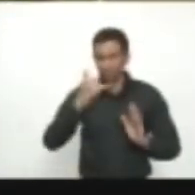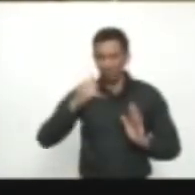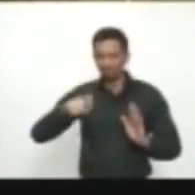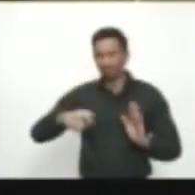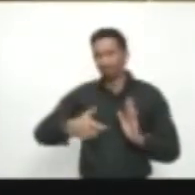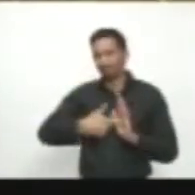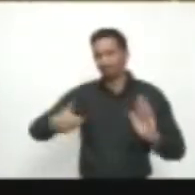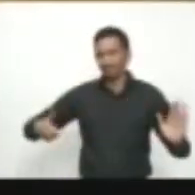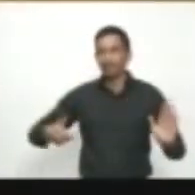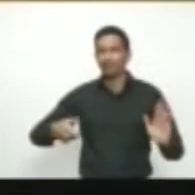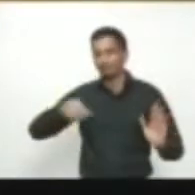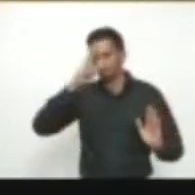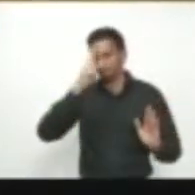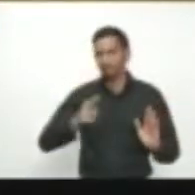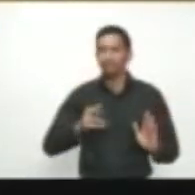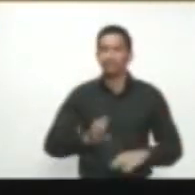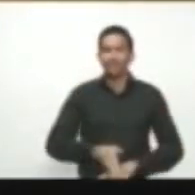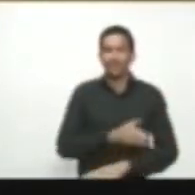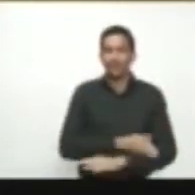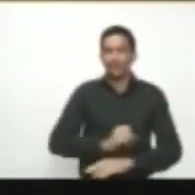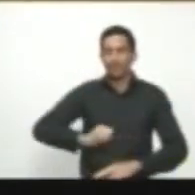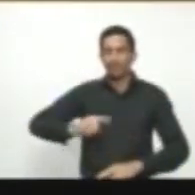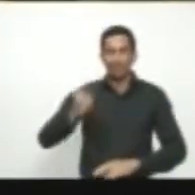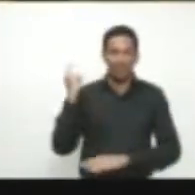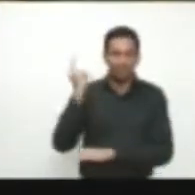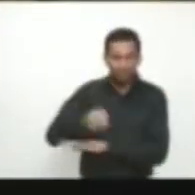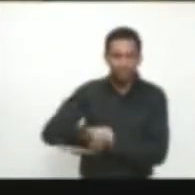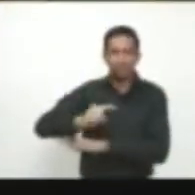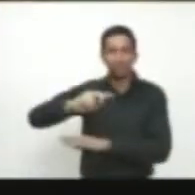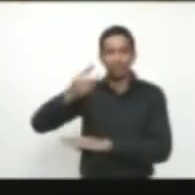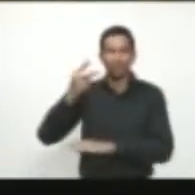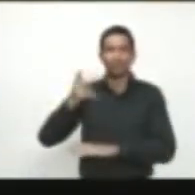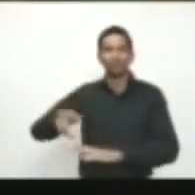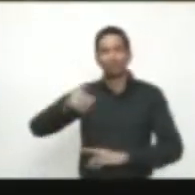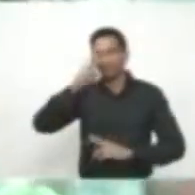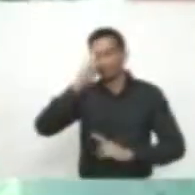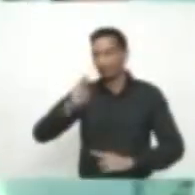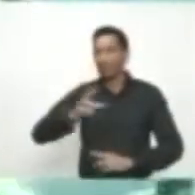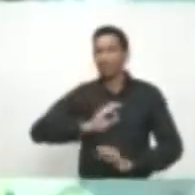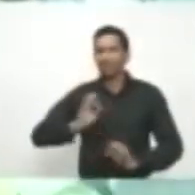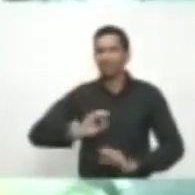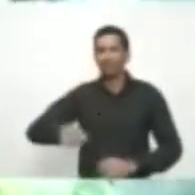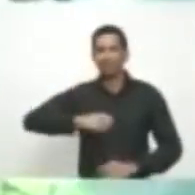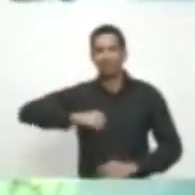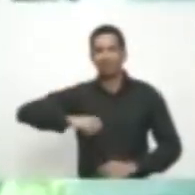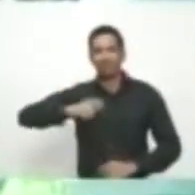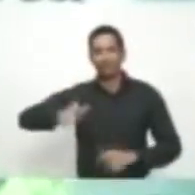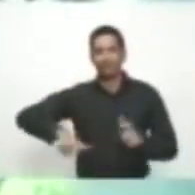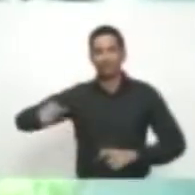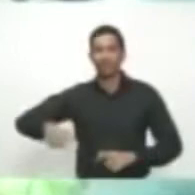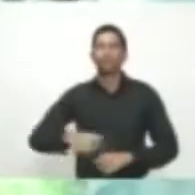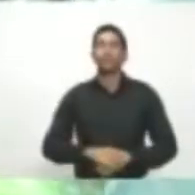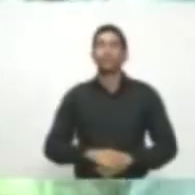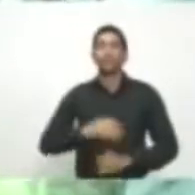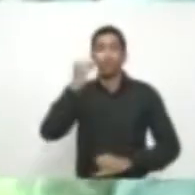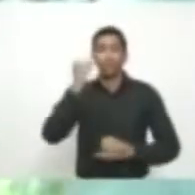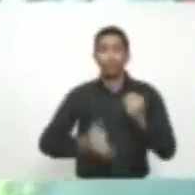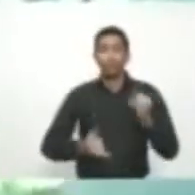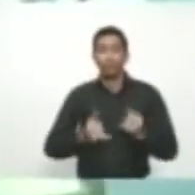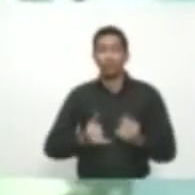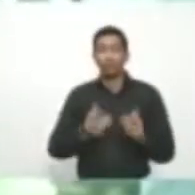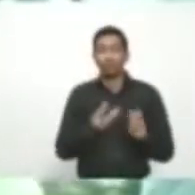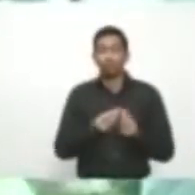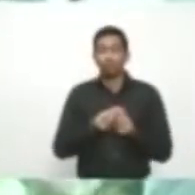fallos judiciales que en primera y segunda instancia vulneraron los derechos de los cartageneros. Finalmente, la Corte Constitucional en esta